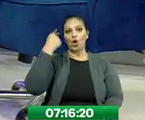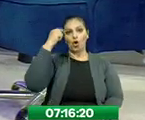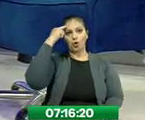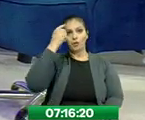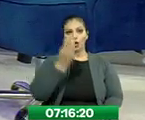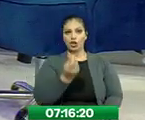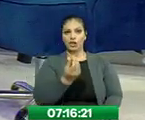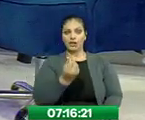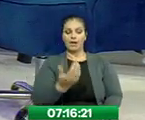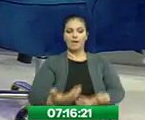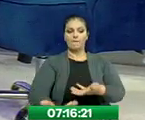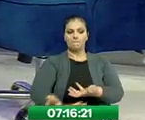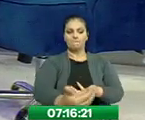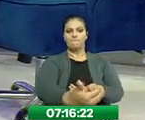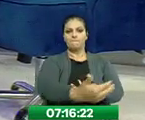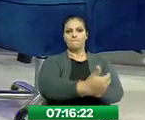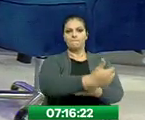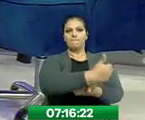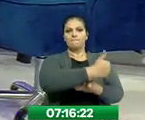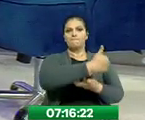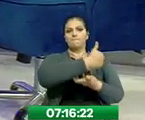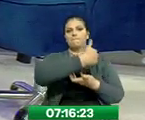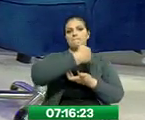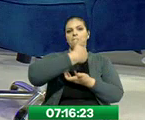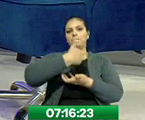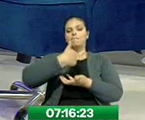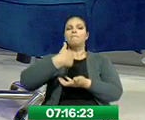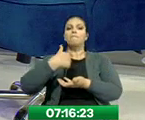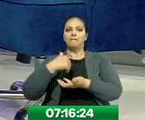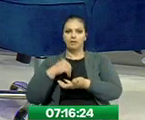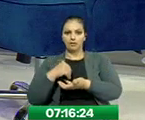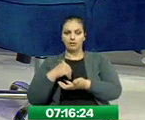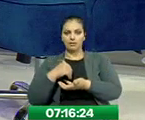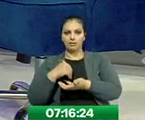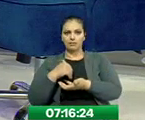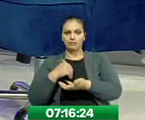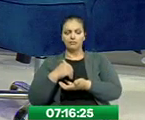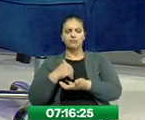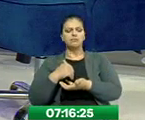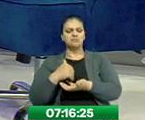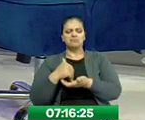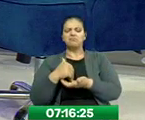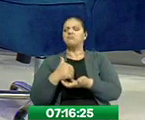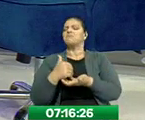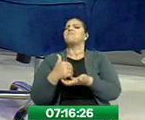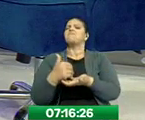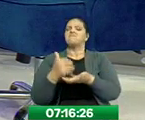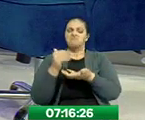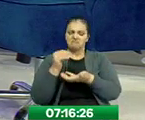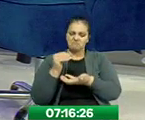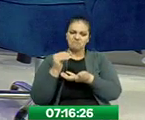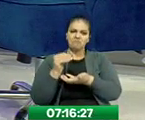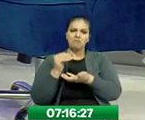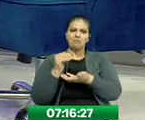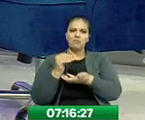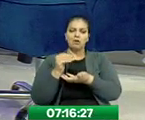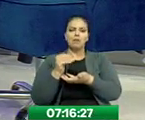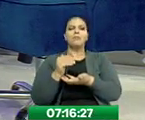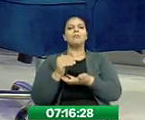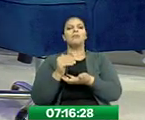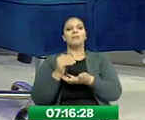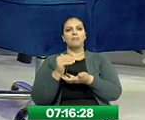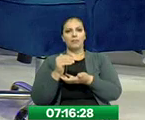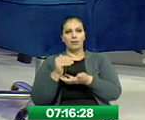estos son ingresos de capital, son deuda, pero son ingresos de capital, deben de servir para financiar gastos